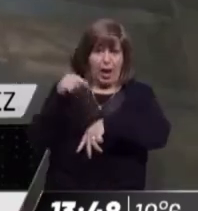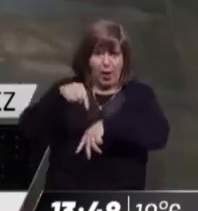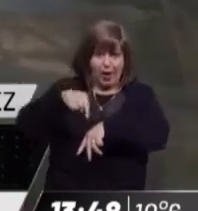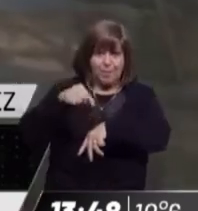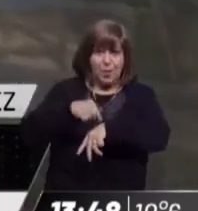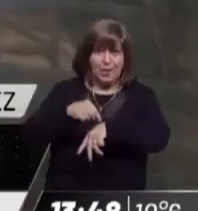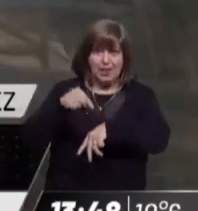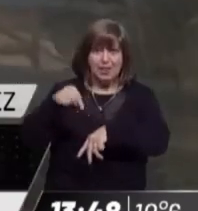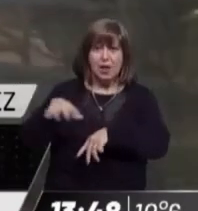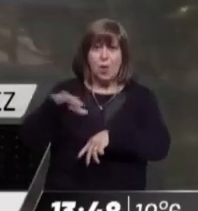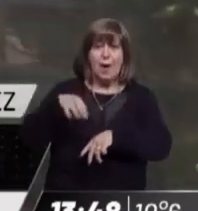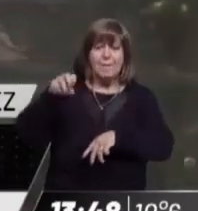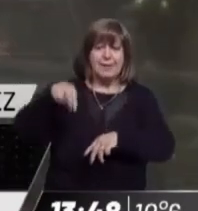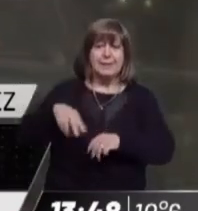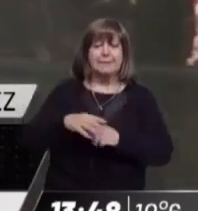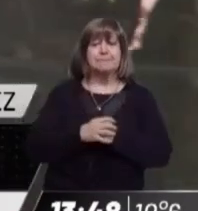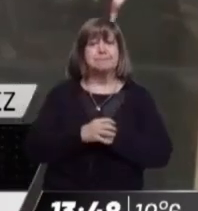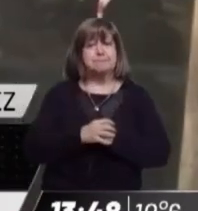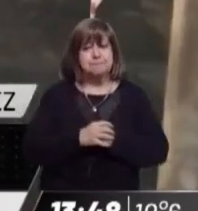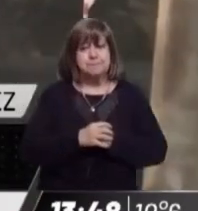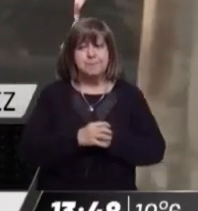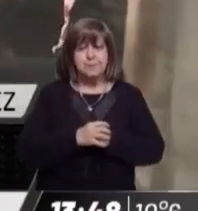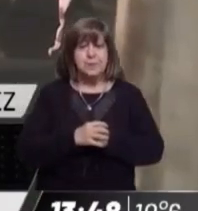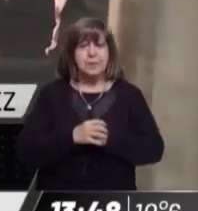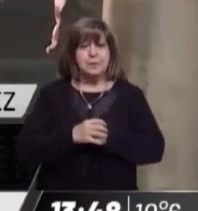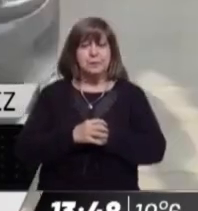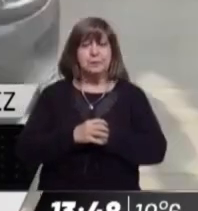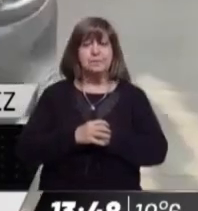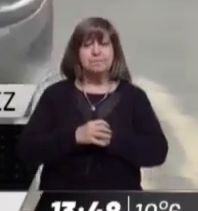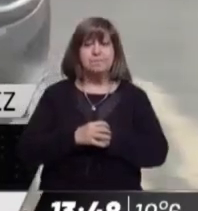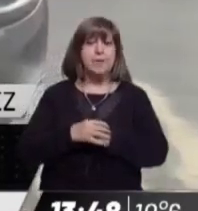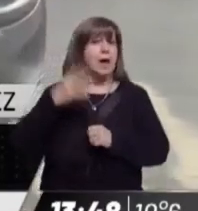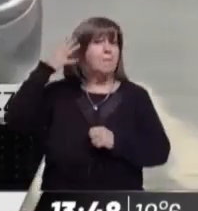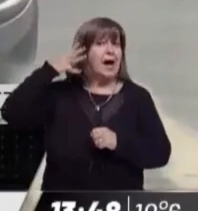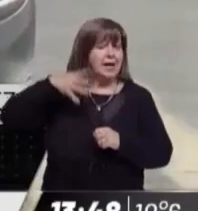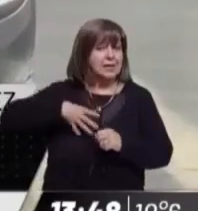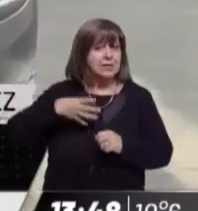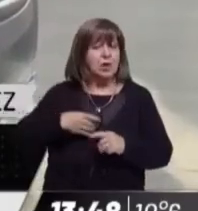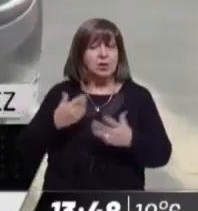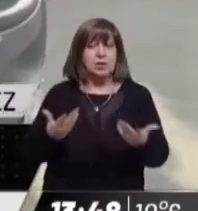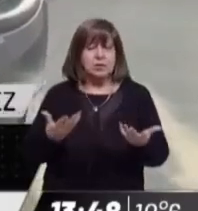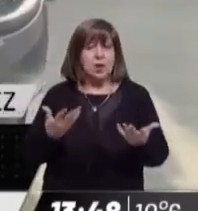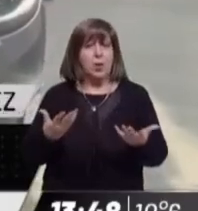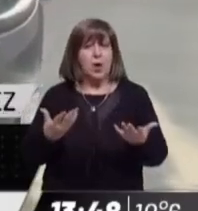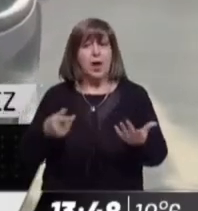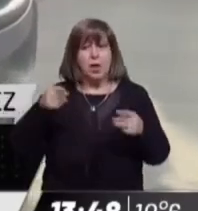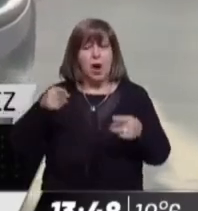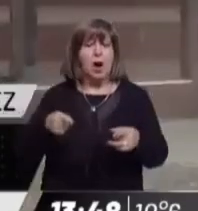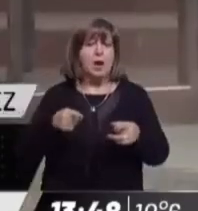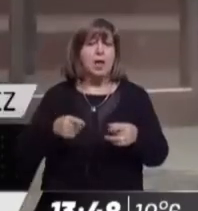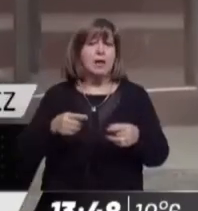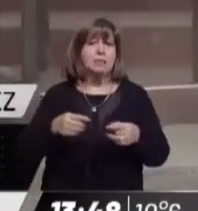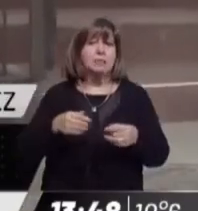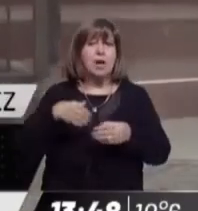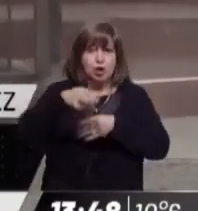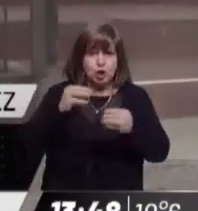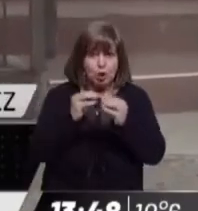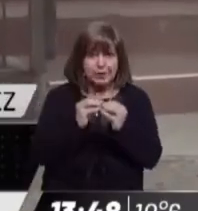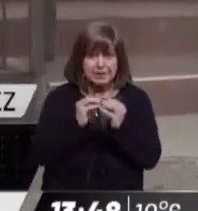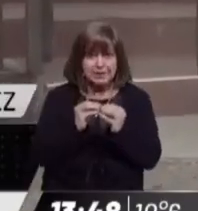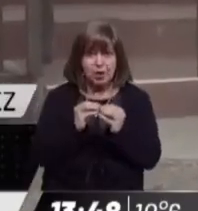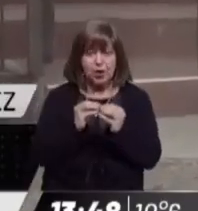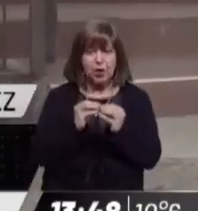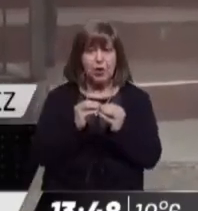con todas las pruebas recabadas, Sofi, lo que debiéramos esperar es la elevación a juicio, el pedido de elevación a